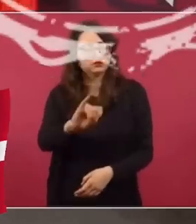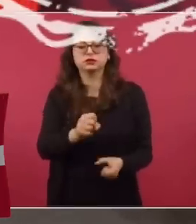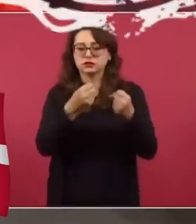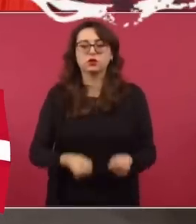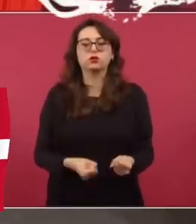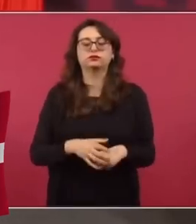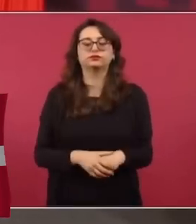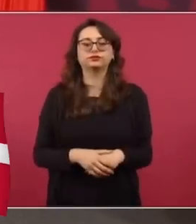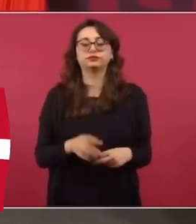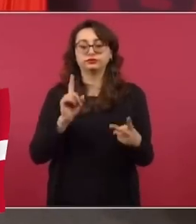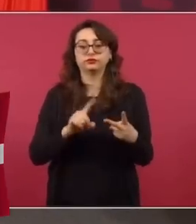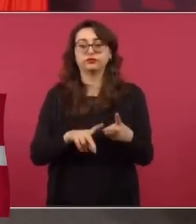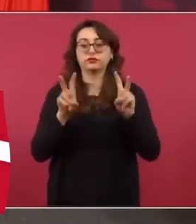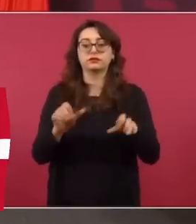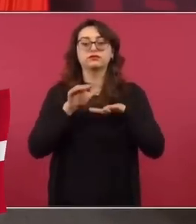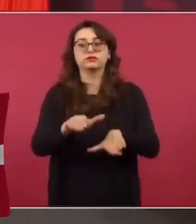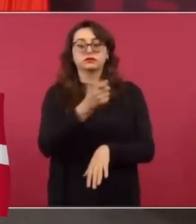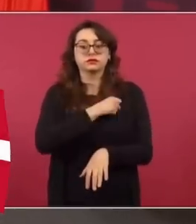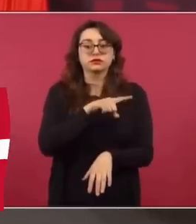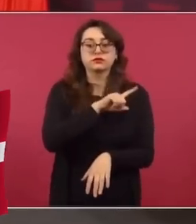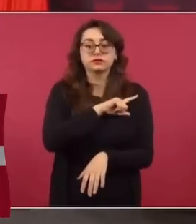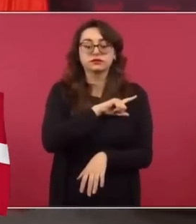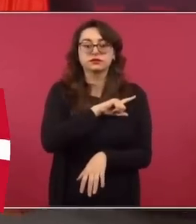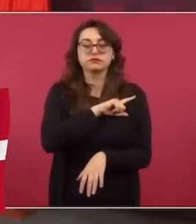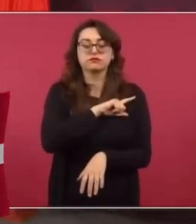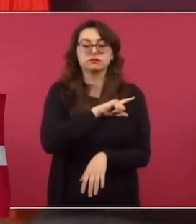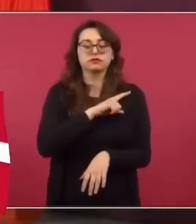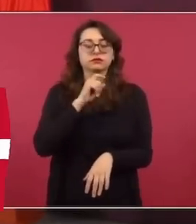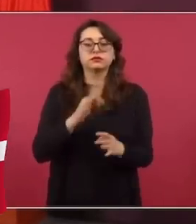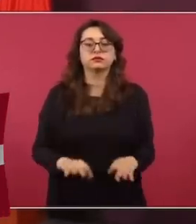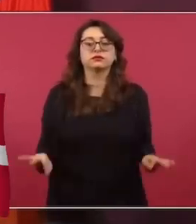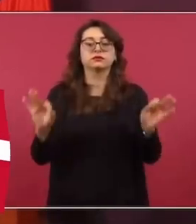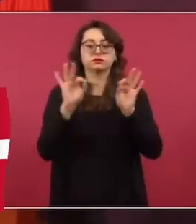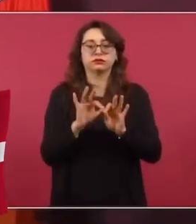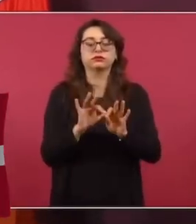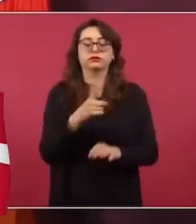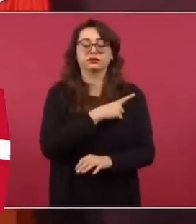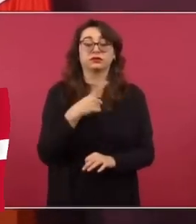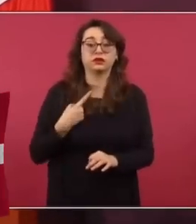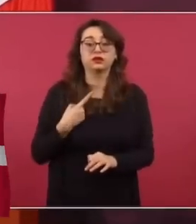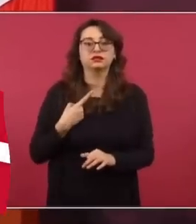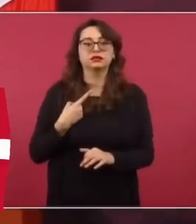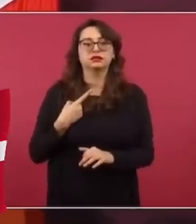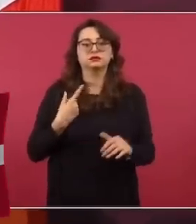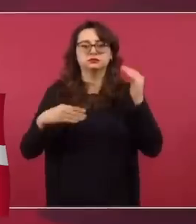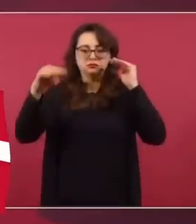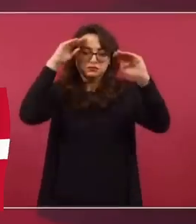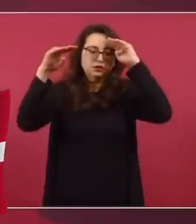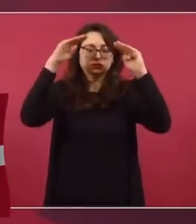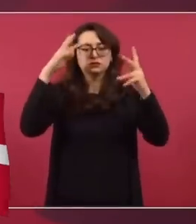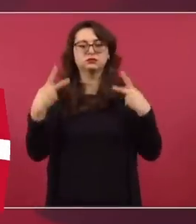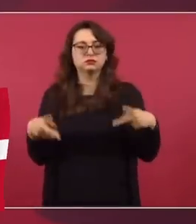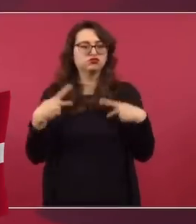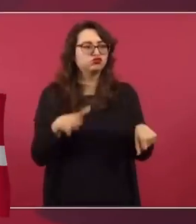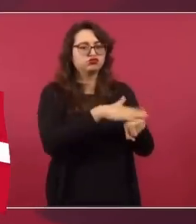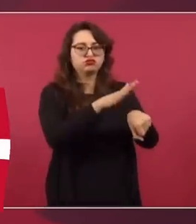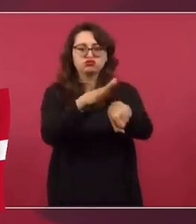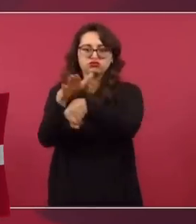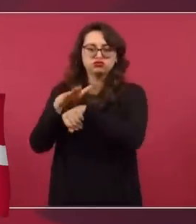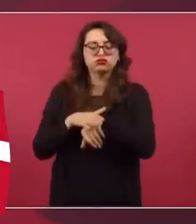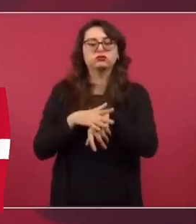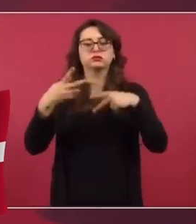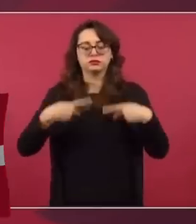Y acerca de la salud, es muy importante que empecemos a hacer una convocatoria a los médicos